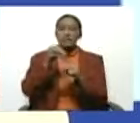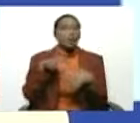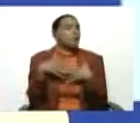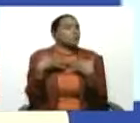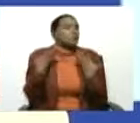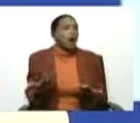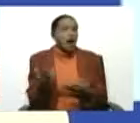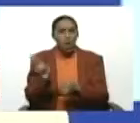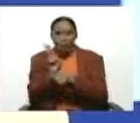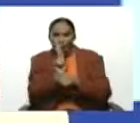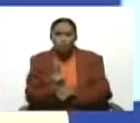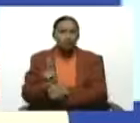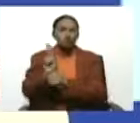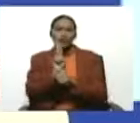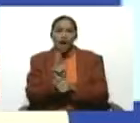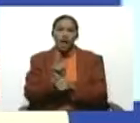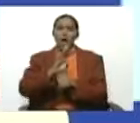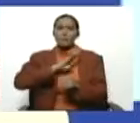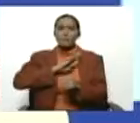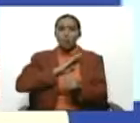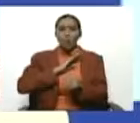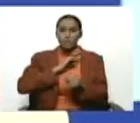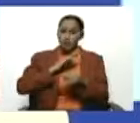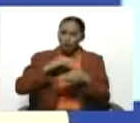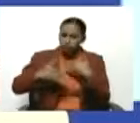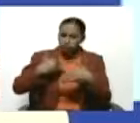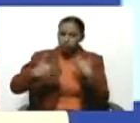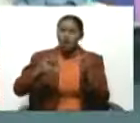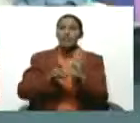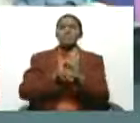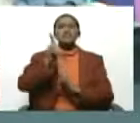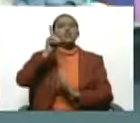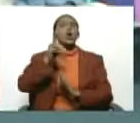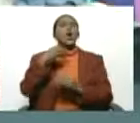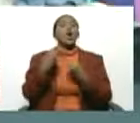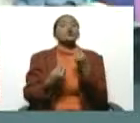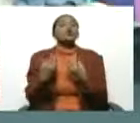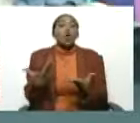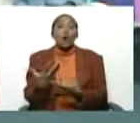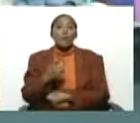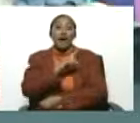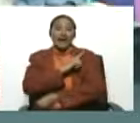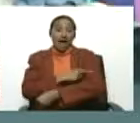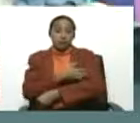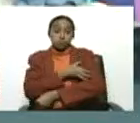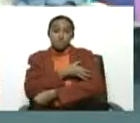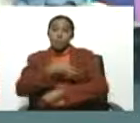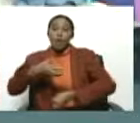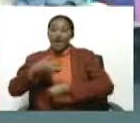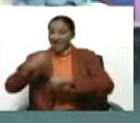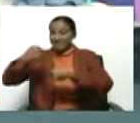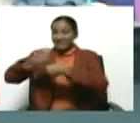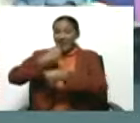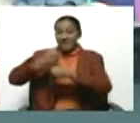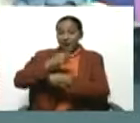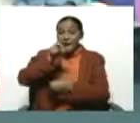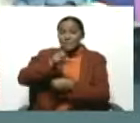utilizar al principio de nuestro proceso de desarrollo fue precisamente la fuerza de trabajo los